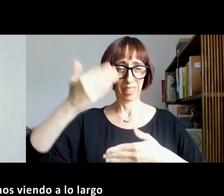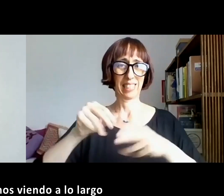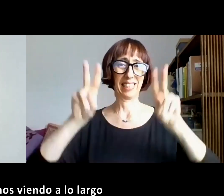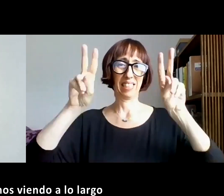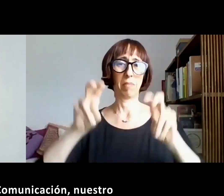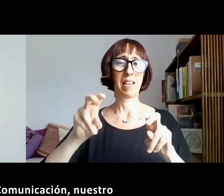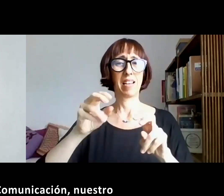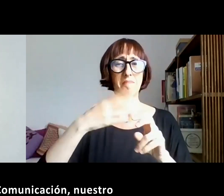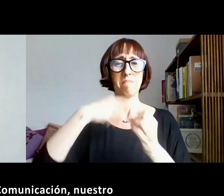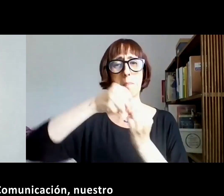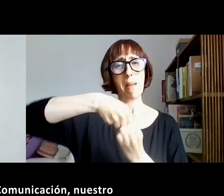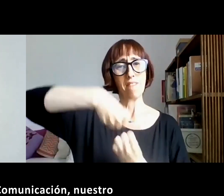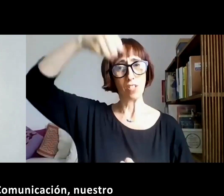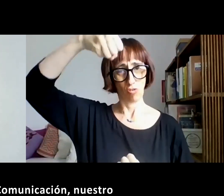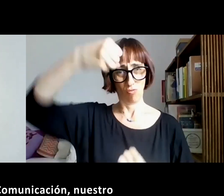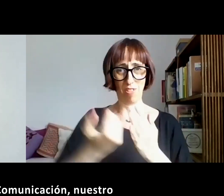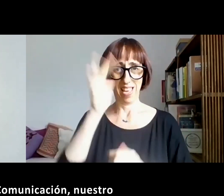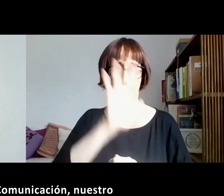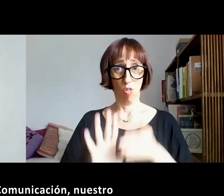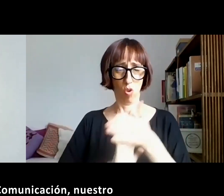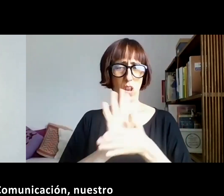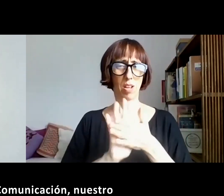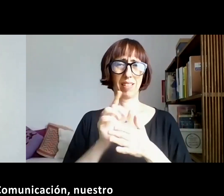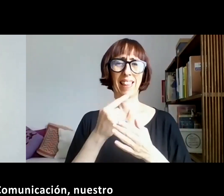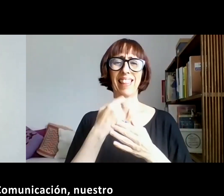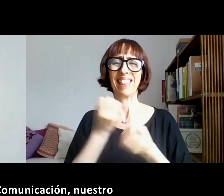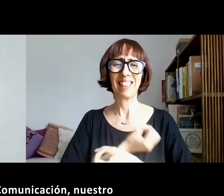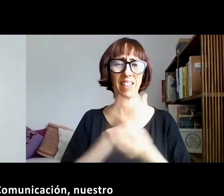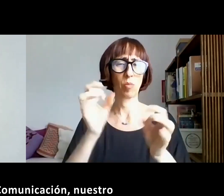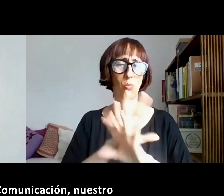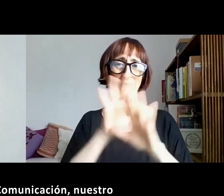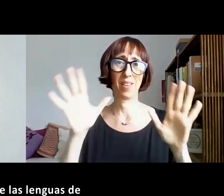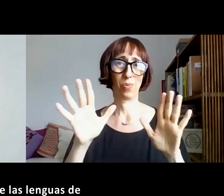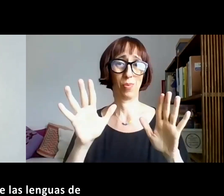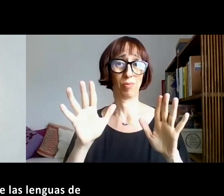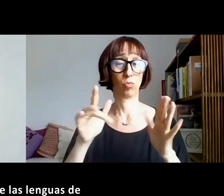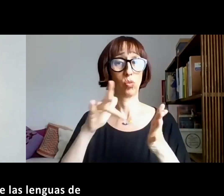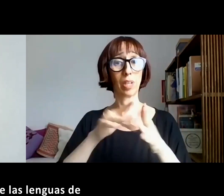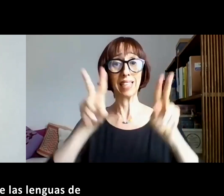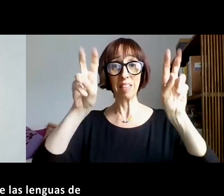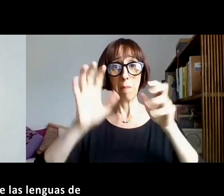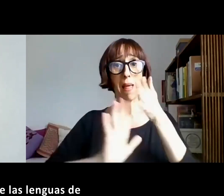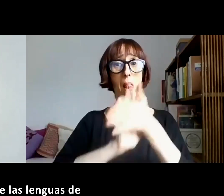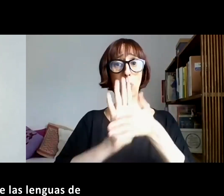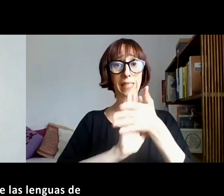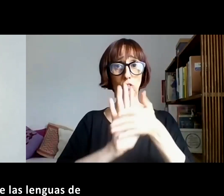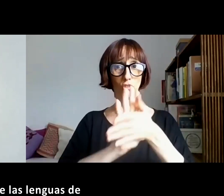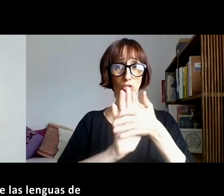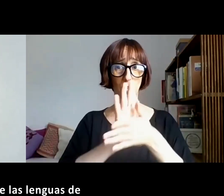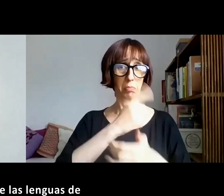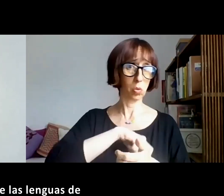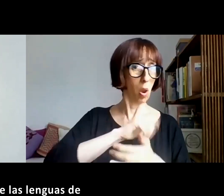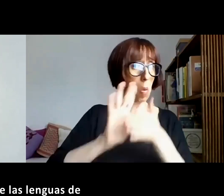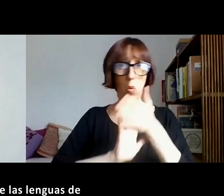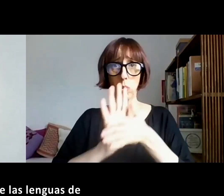Hoy estamos viendo a lo largo del día que las redes sociales, los medios de comunicación, nuestro propio